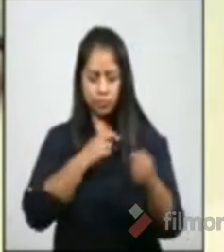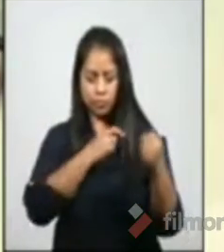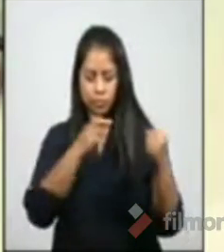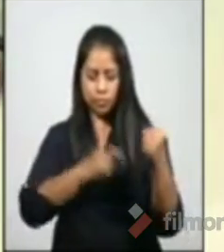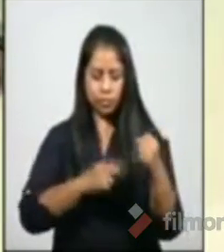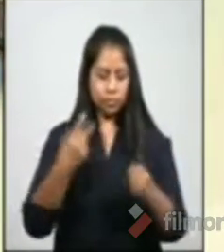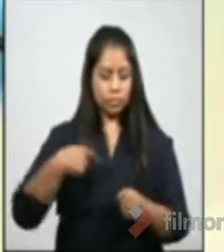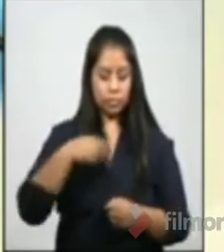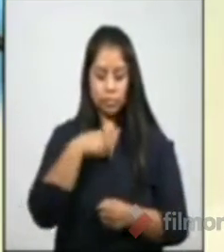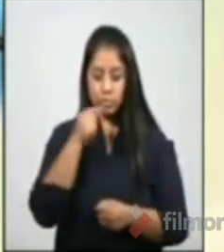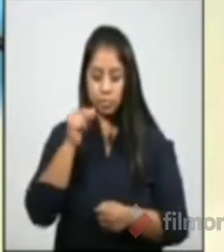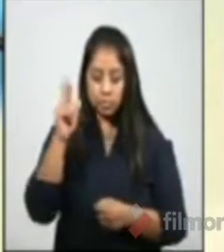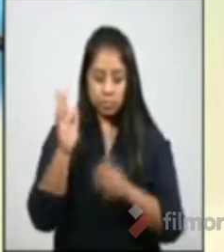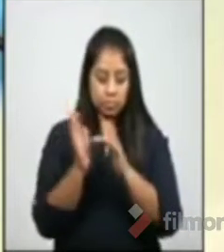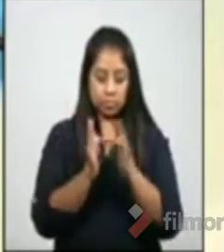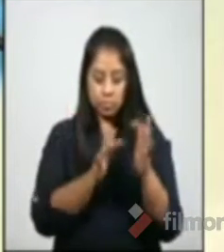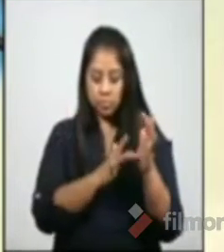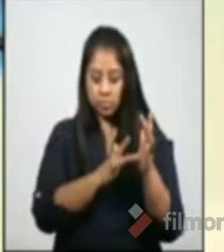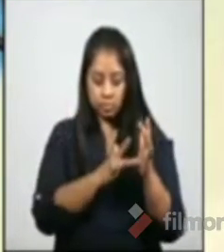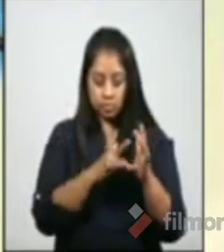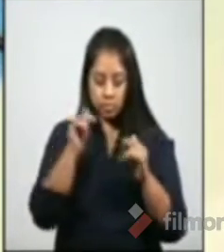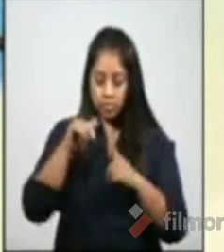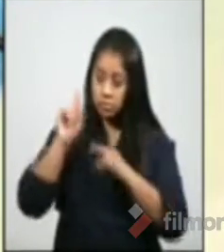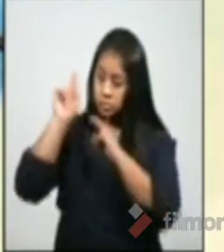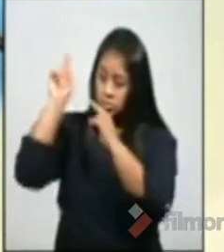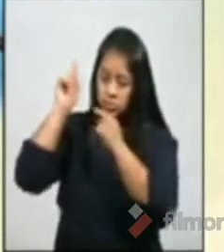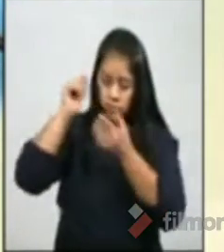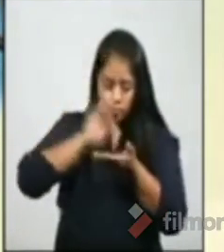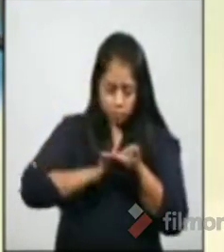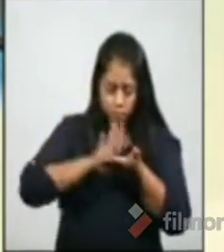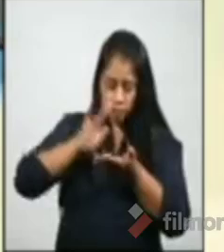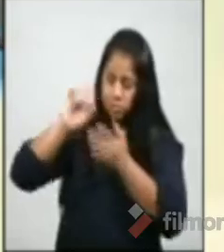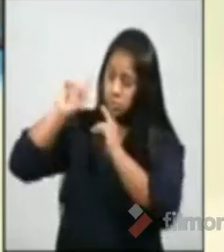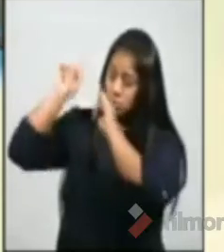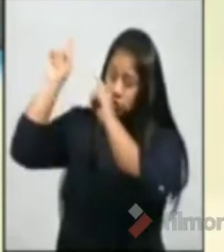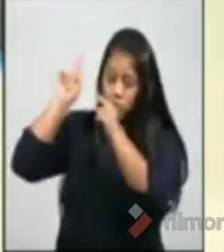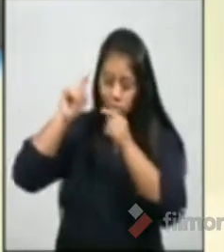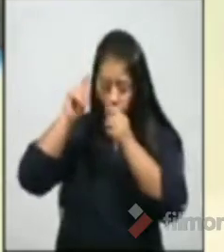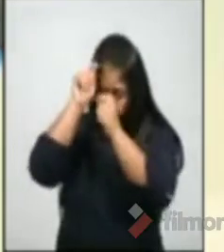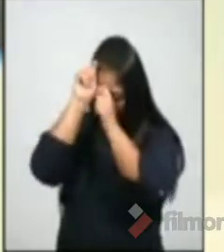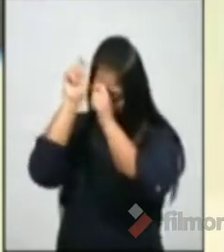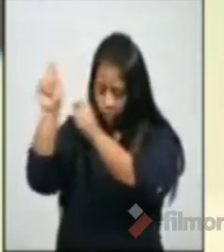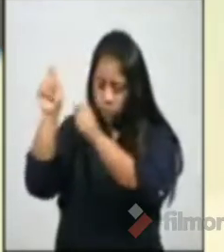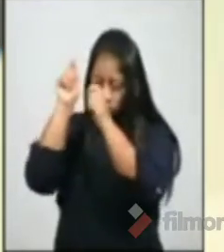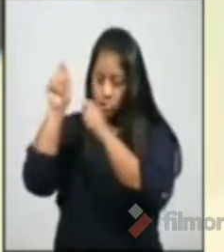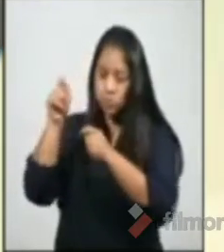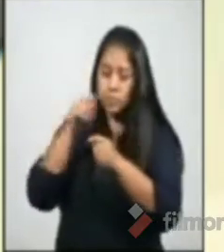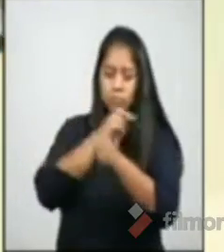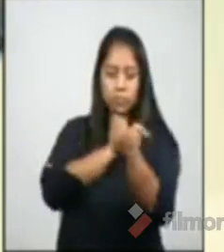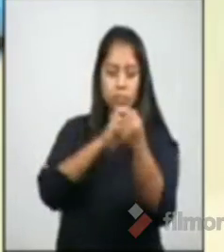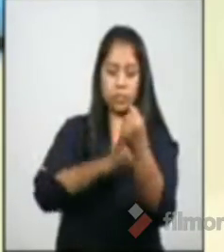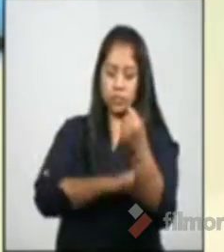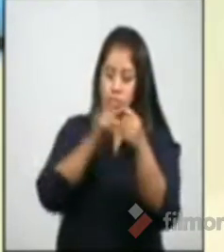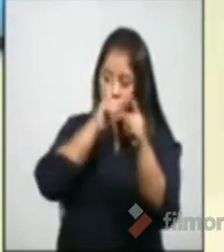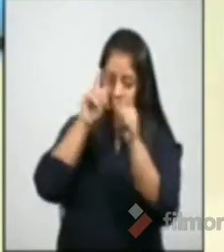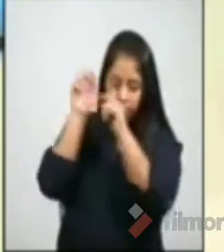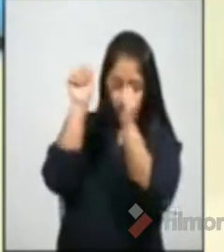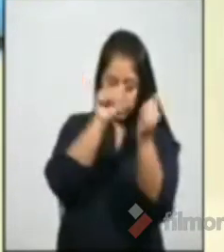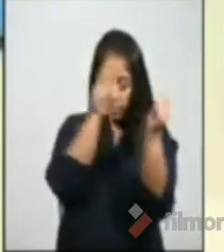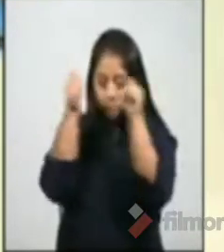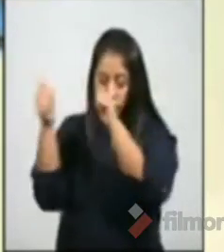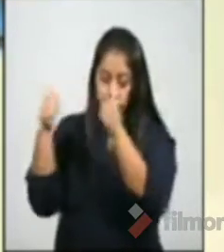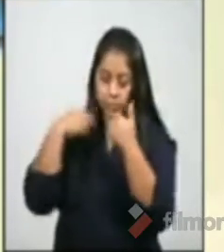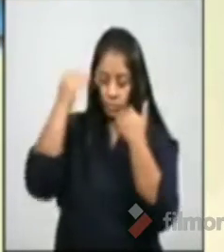de nuestro Señor Jesucristo, a quien sea toda gloria, toda honra, todo poder y toda alabanza. Te